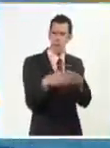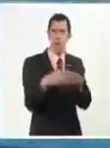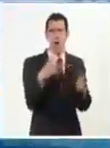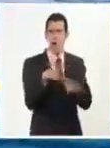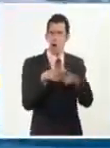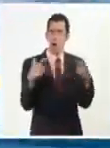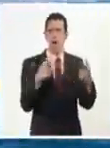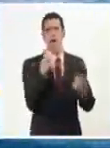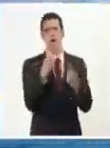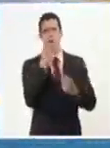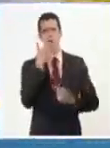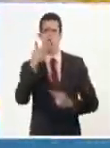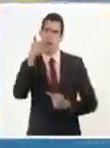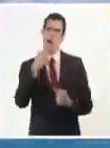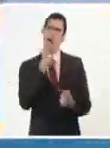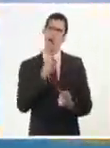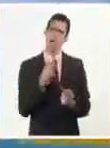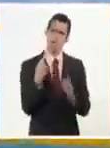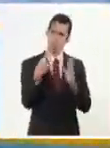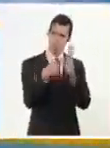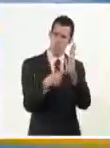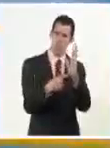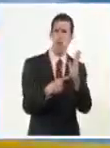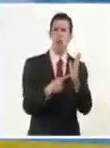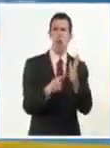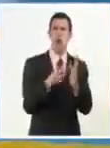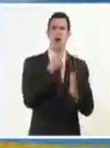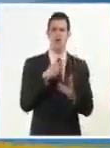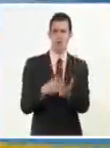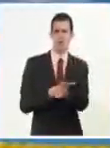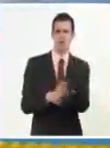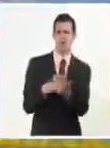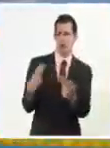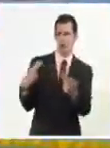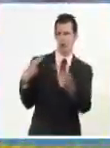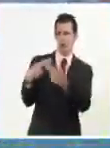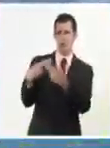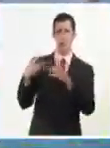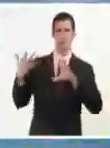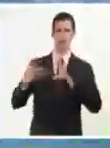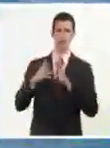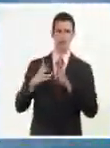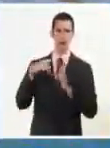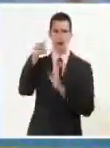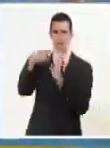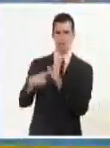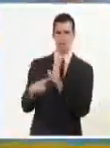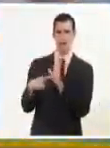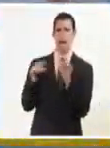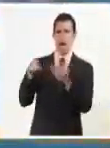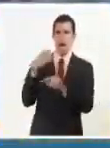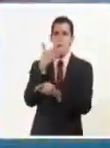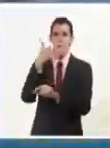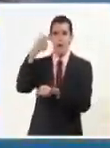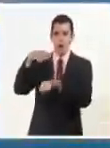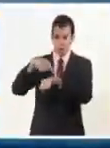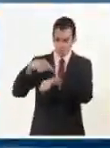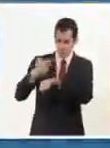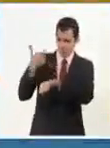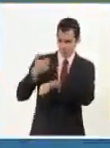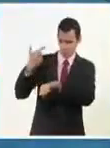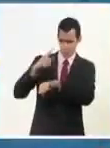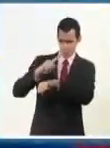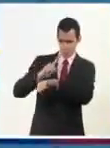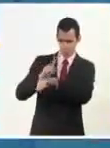mejoraron en algunos eventos sus marcas personales, en otros quedaron muy próximos y de forma